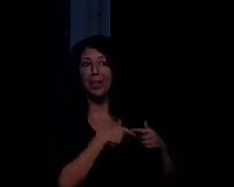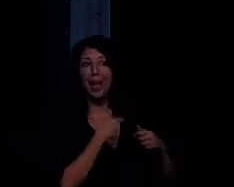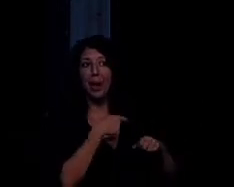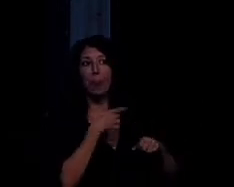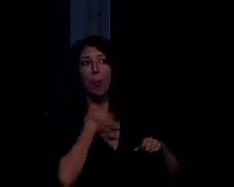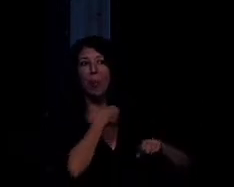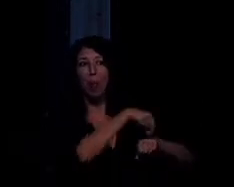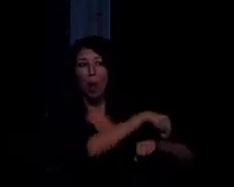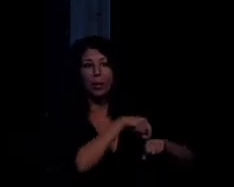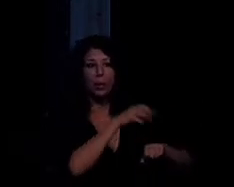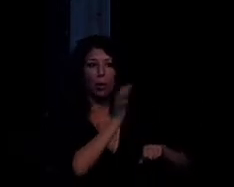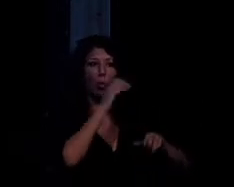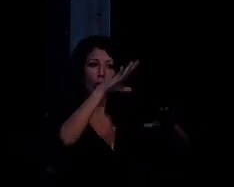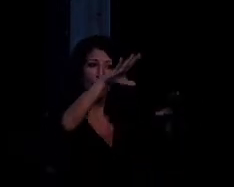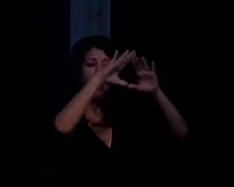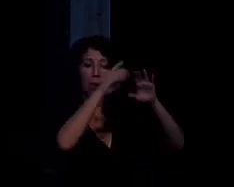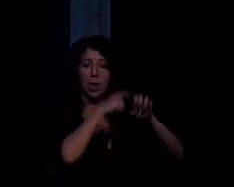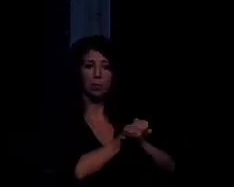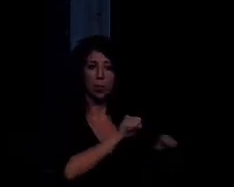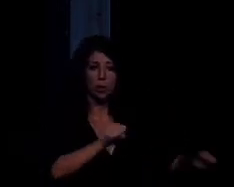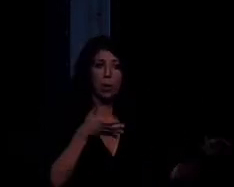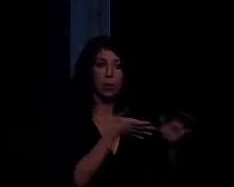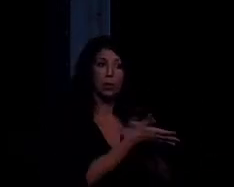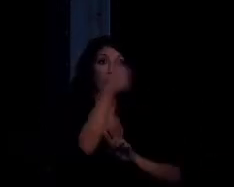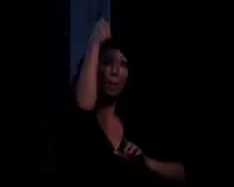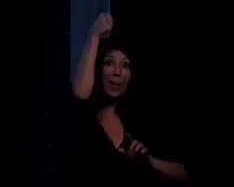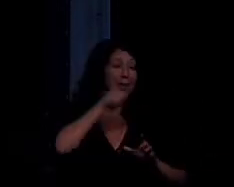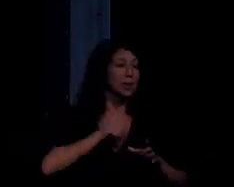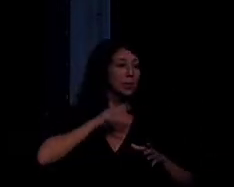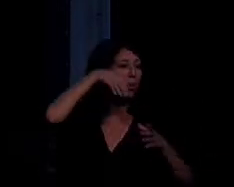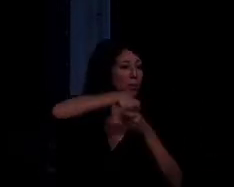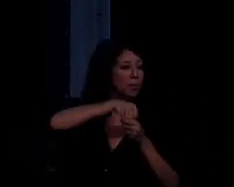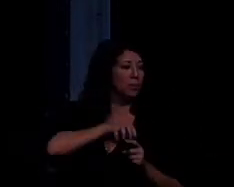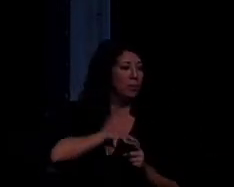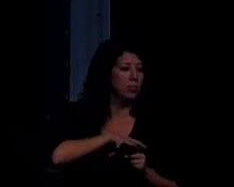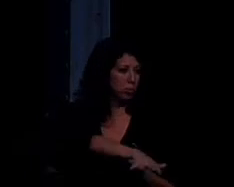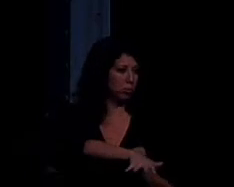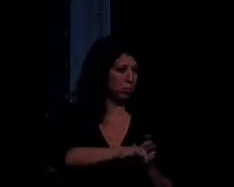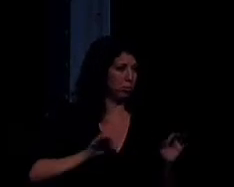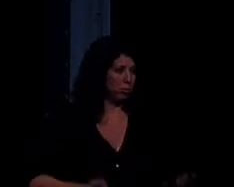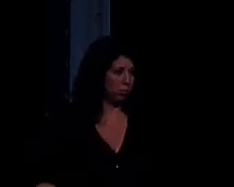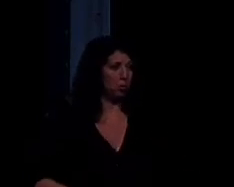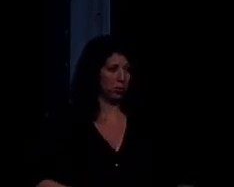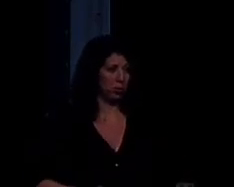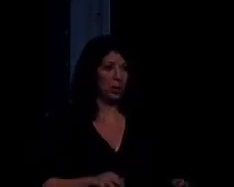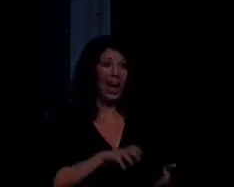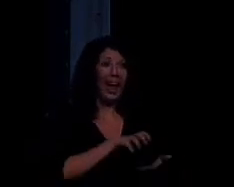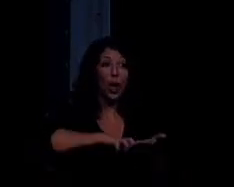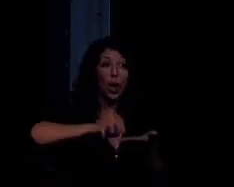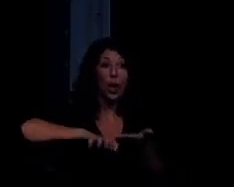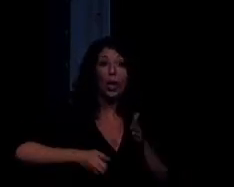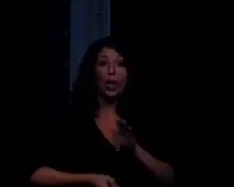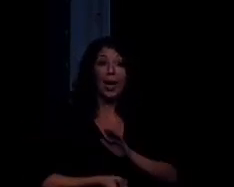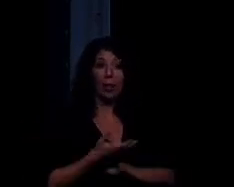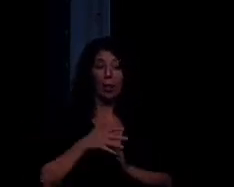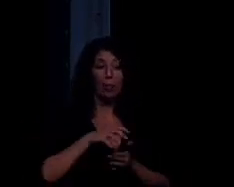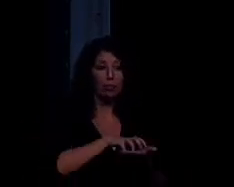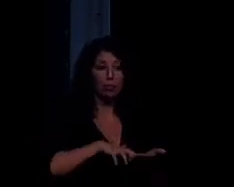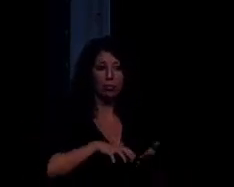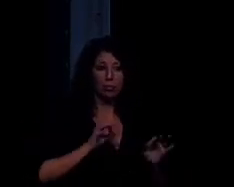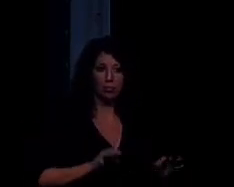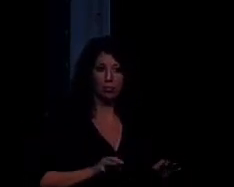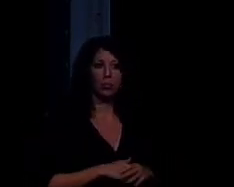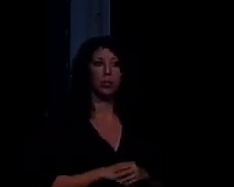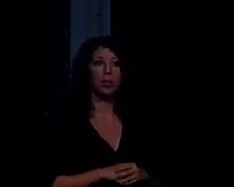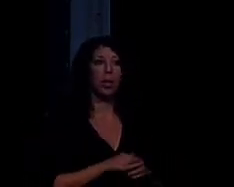político-feministas, ¿no? Porque el machismo se disuelve en este tipo de construcciones. Por lo